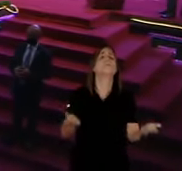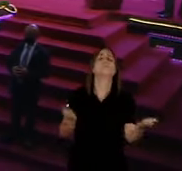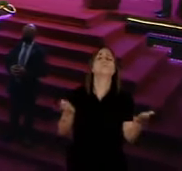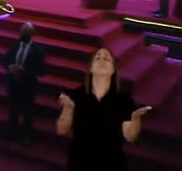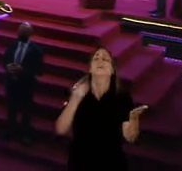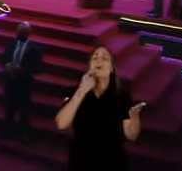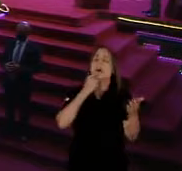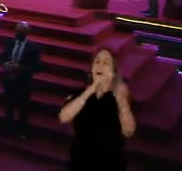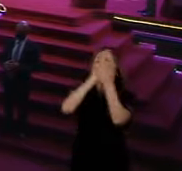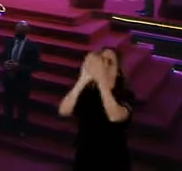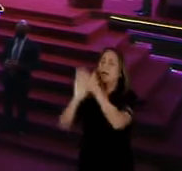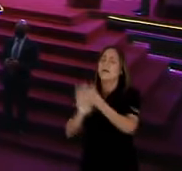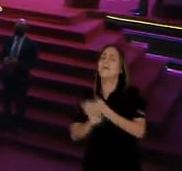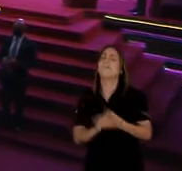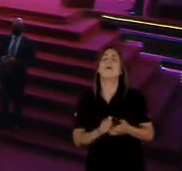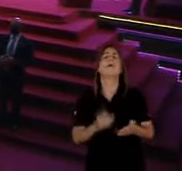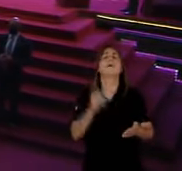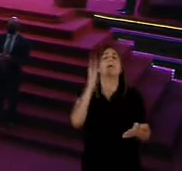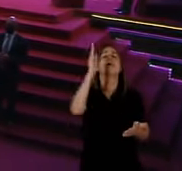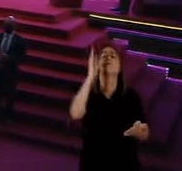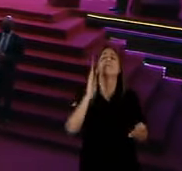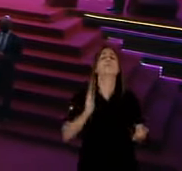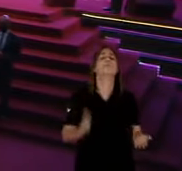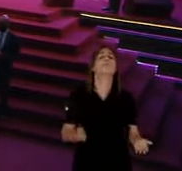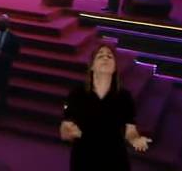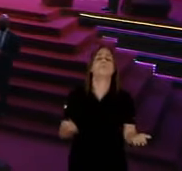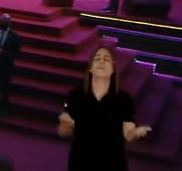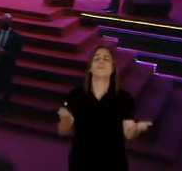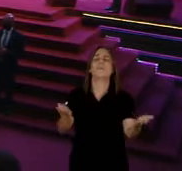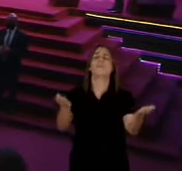Dios, alaba a